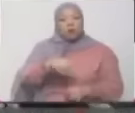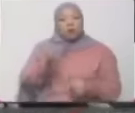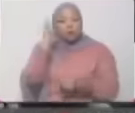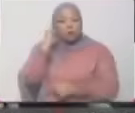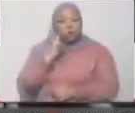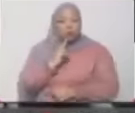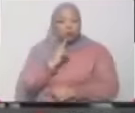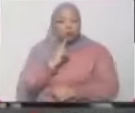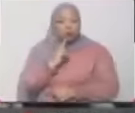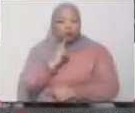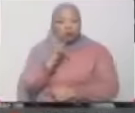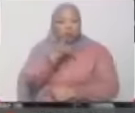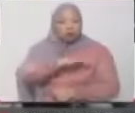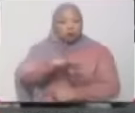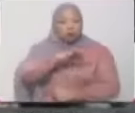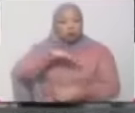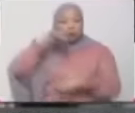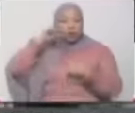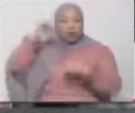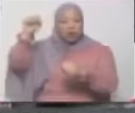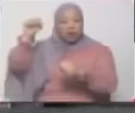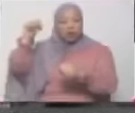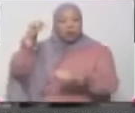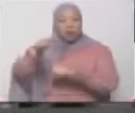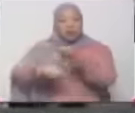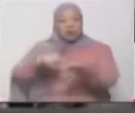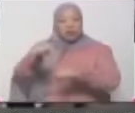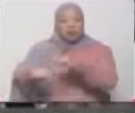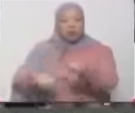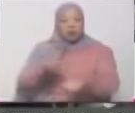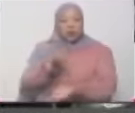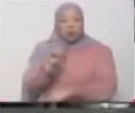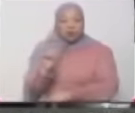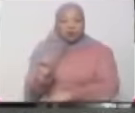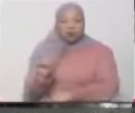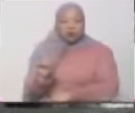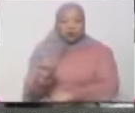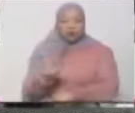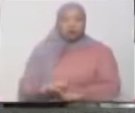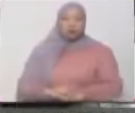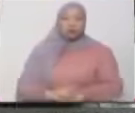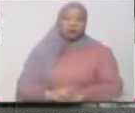bolivariana, el socialismo del siglo XXI.